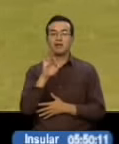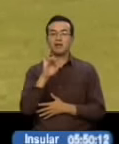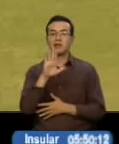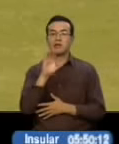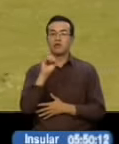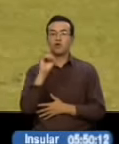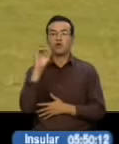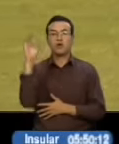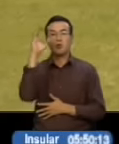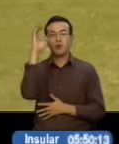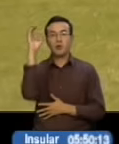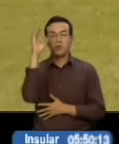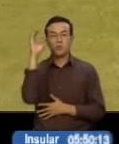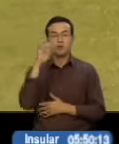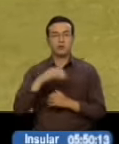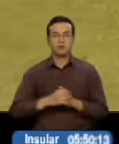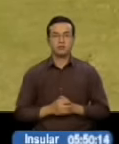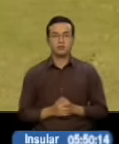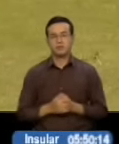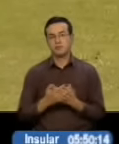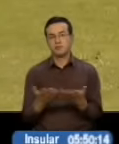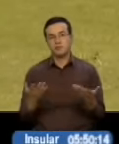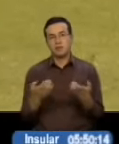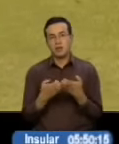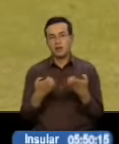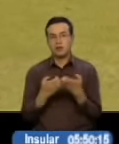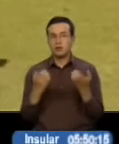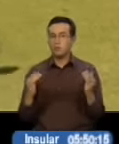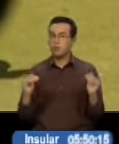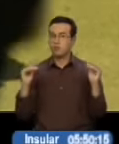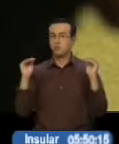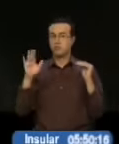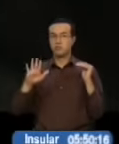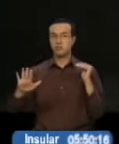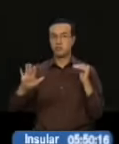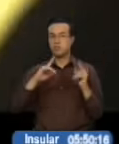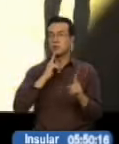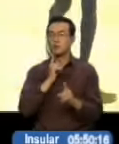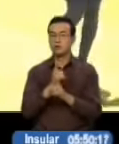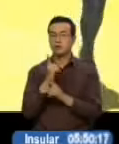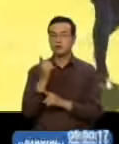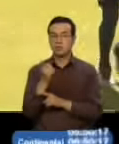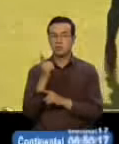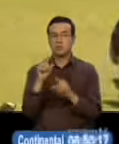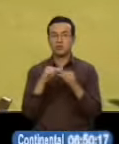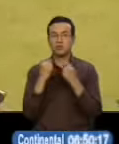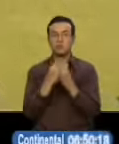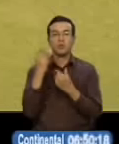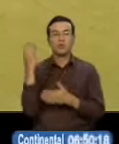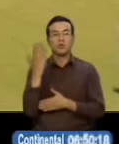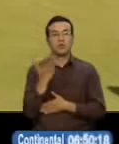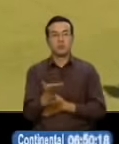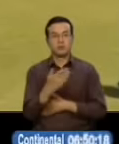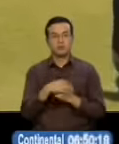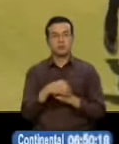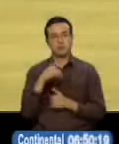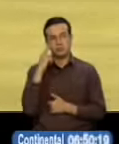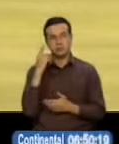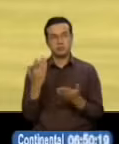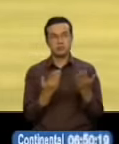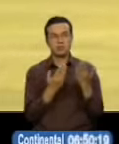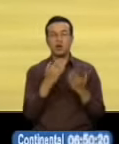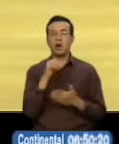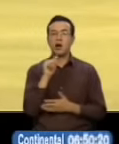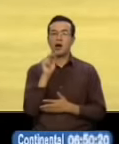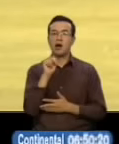Colombia, el equipo verdolaga, el grande de la montaña, como le llaman al conjunto colombiano. Vamos a escuchar a José